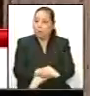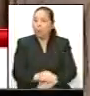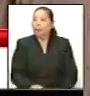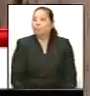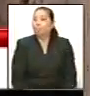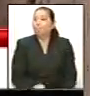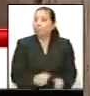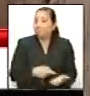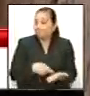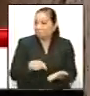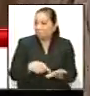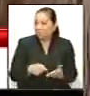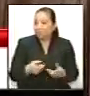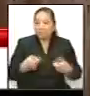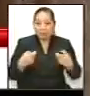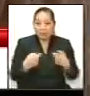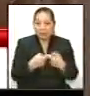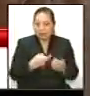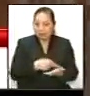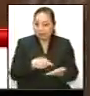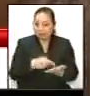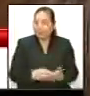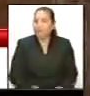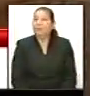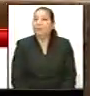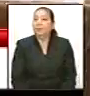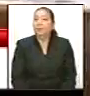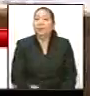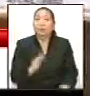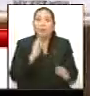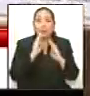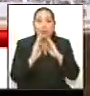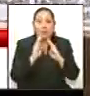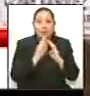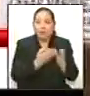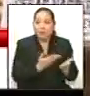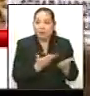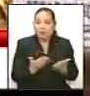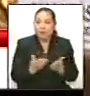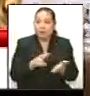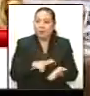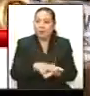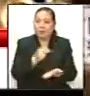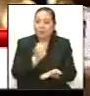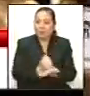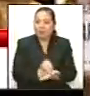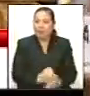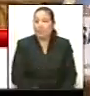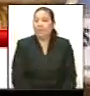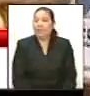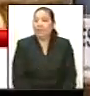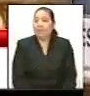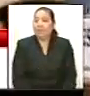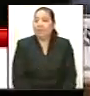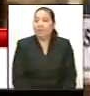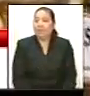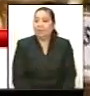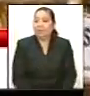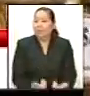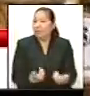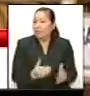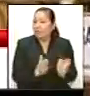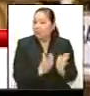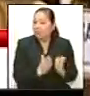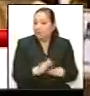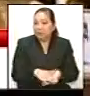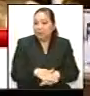Asimismo, le enviaremos a sus correos electrónicos y vía WhatsApp las invitaciones y el programa correspondiente y cualquier coordinación con